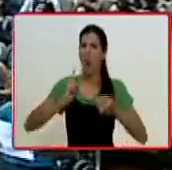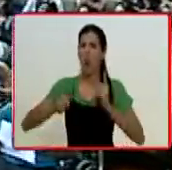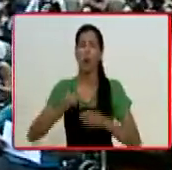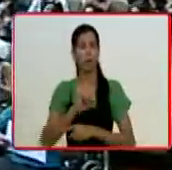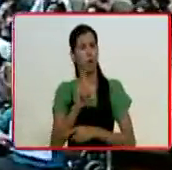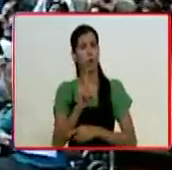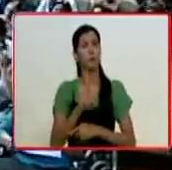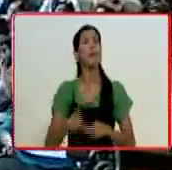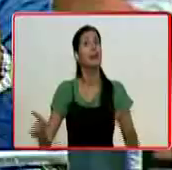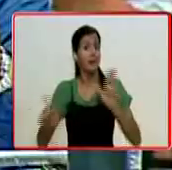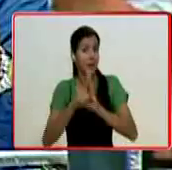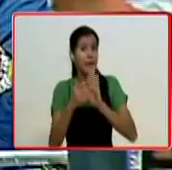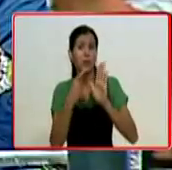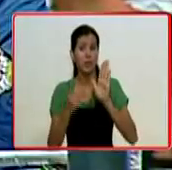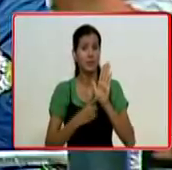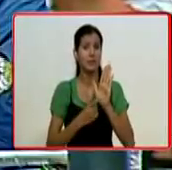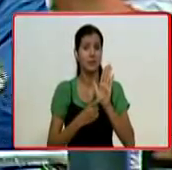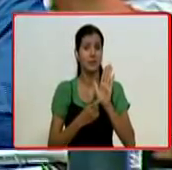la ley.